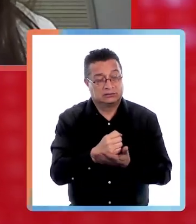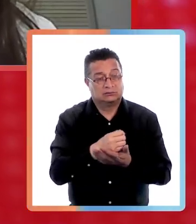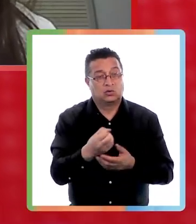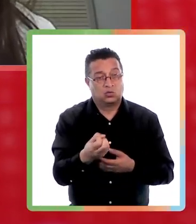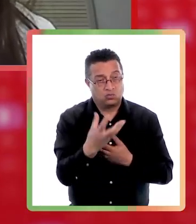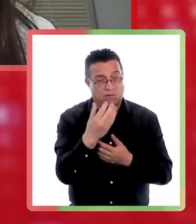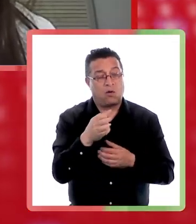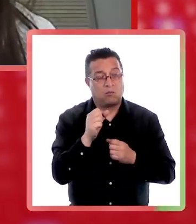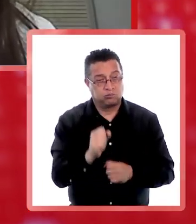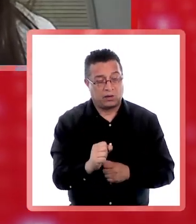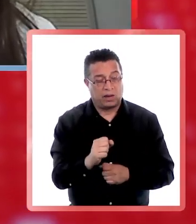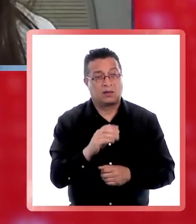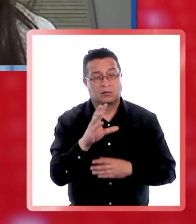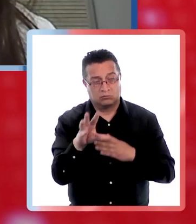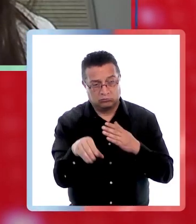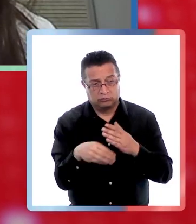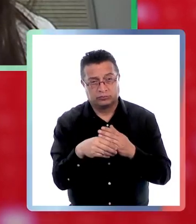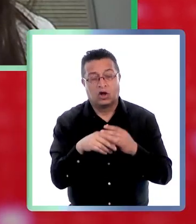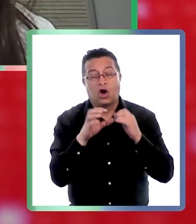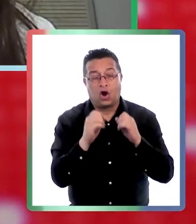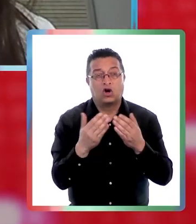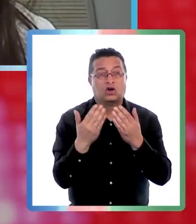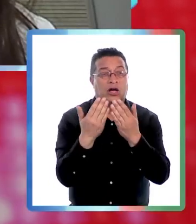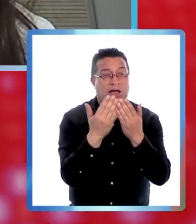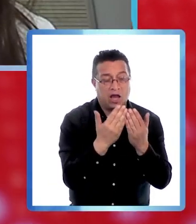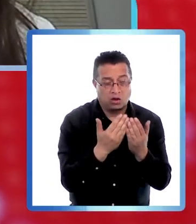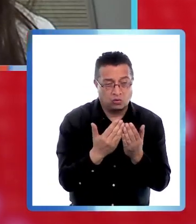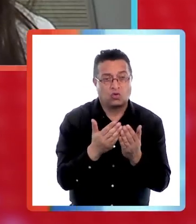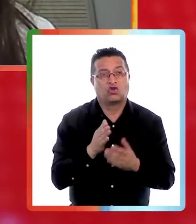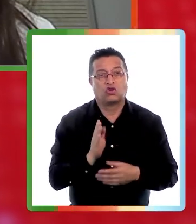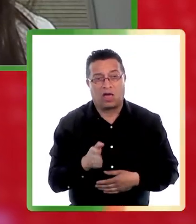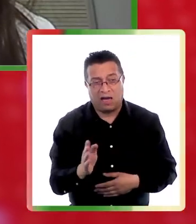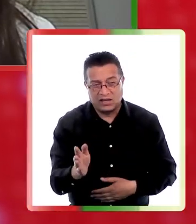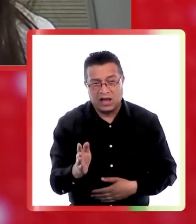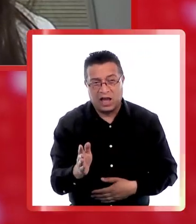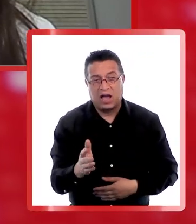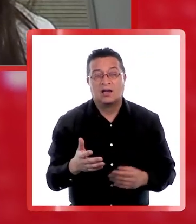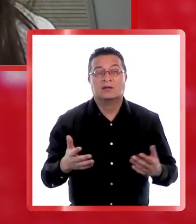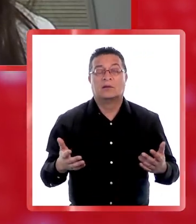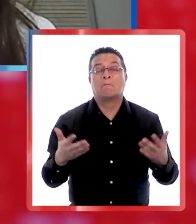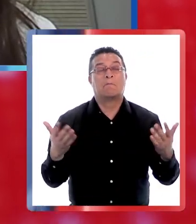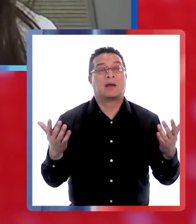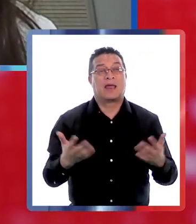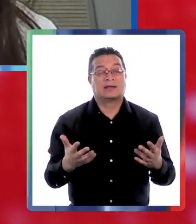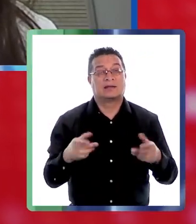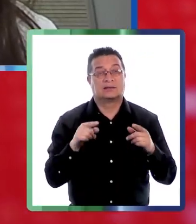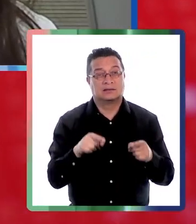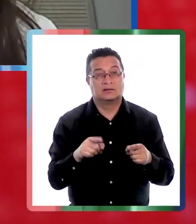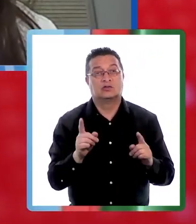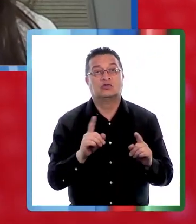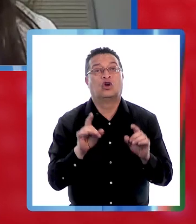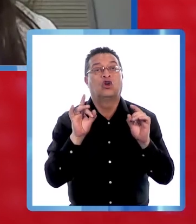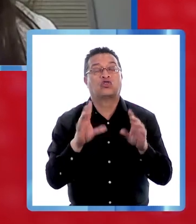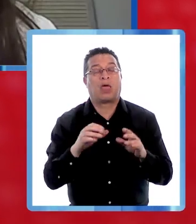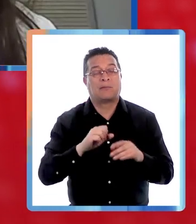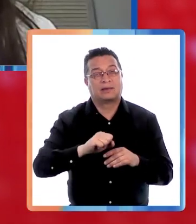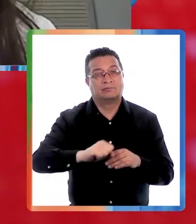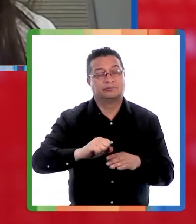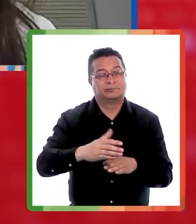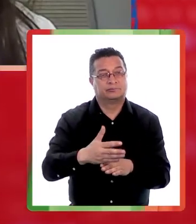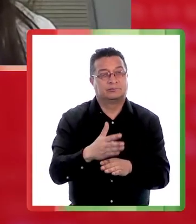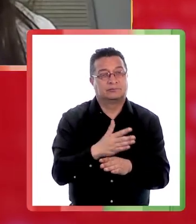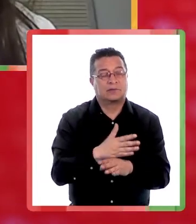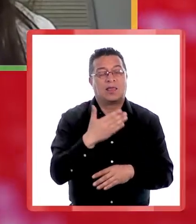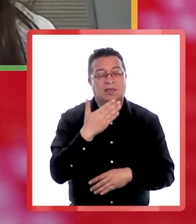nuevos que se podrían implementar o que estén en estudio todavía para quizás no solamente la